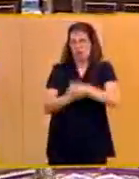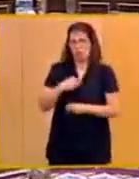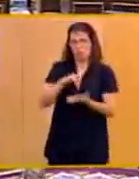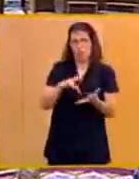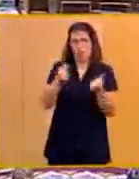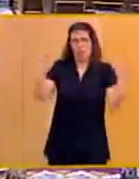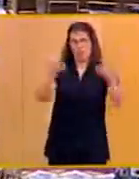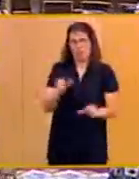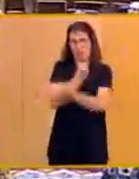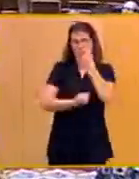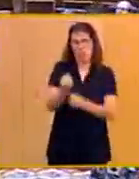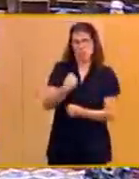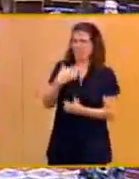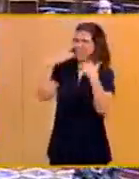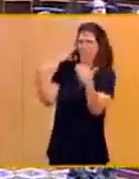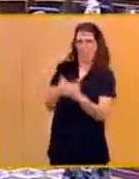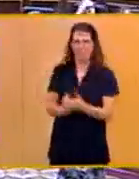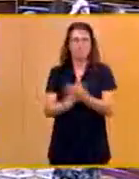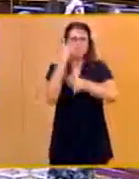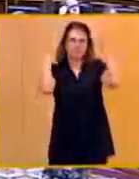Señor Rajoy,